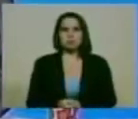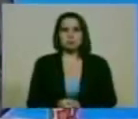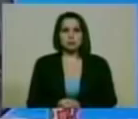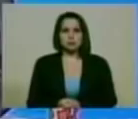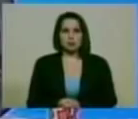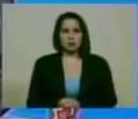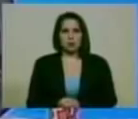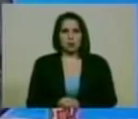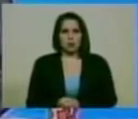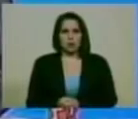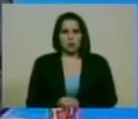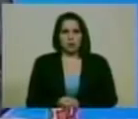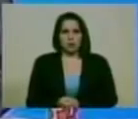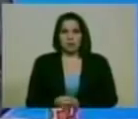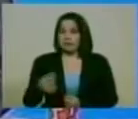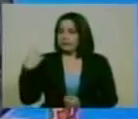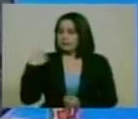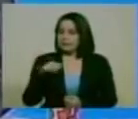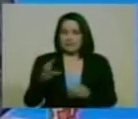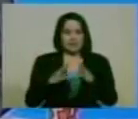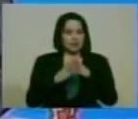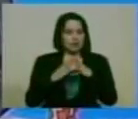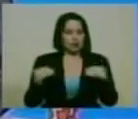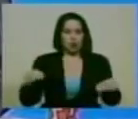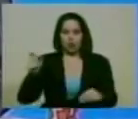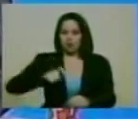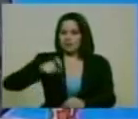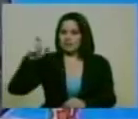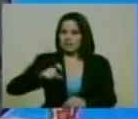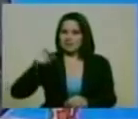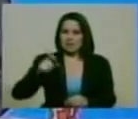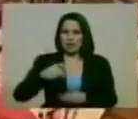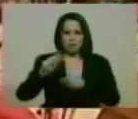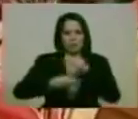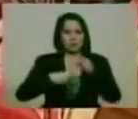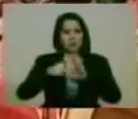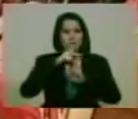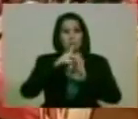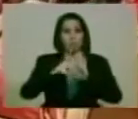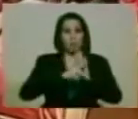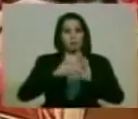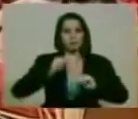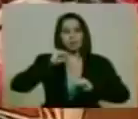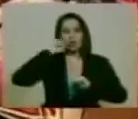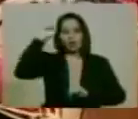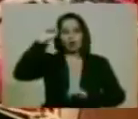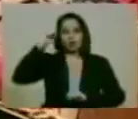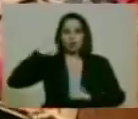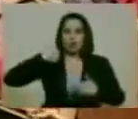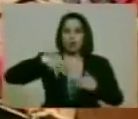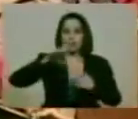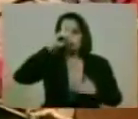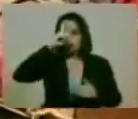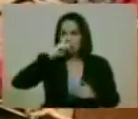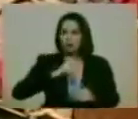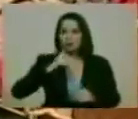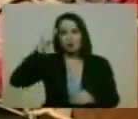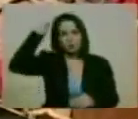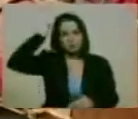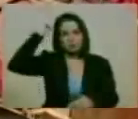contiene todo lo que debe contener un plan victorioso de los pueblos indígenas para los próximos años. Por